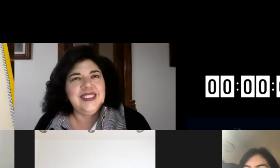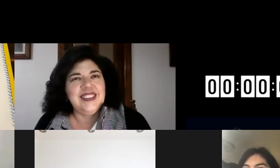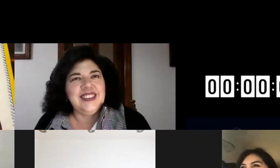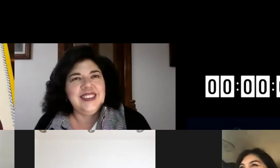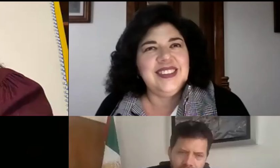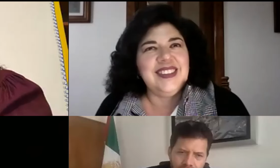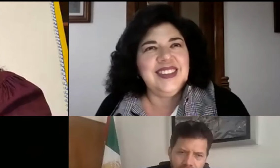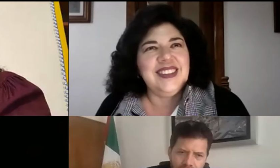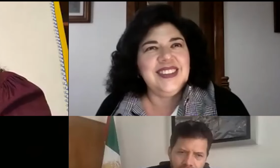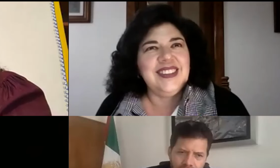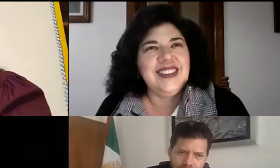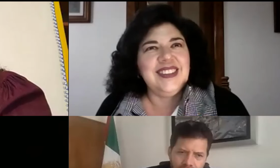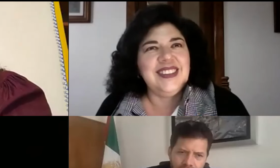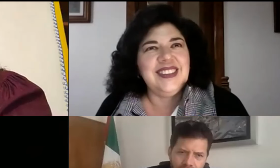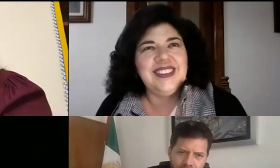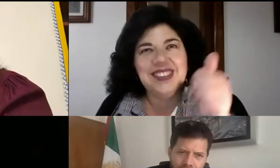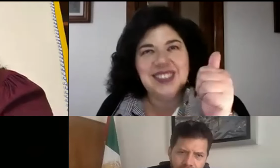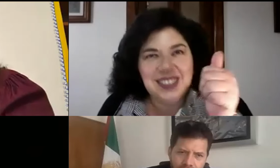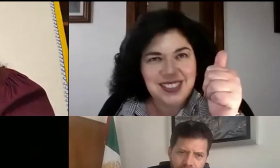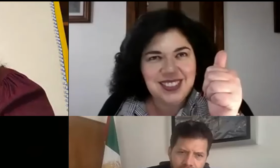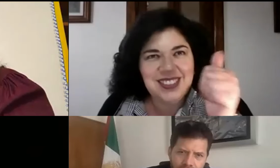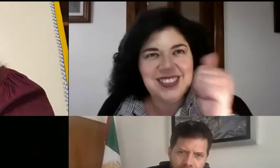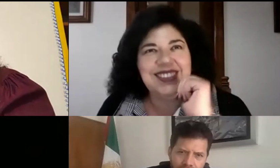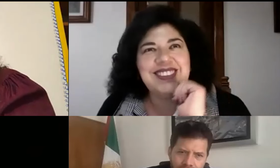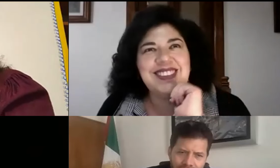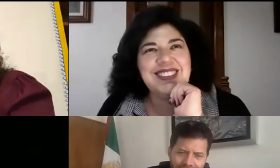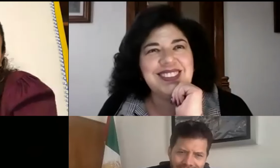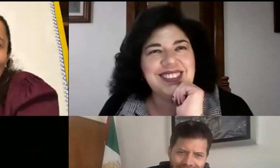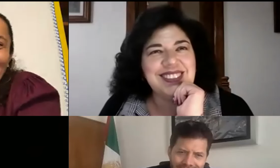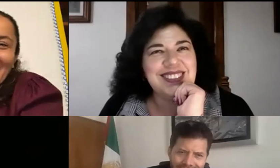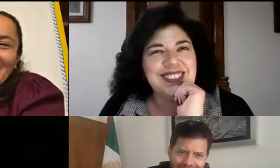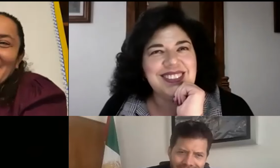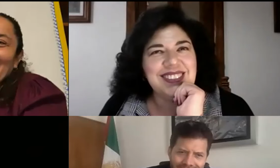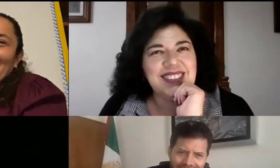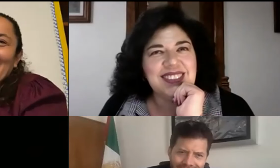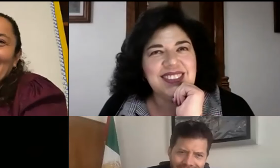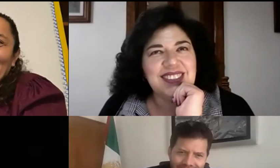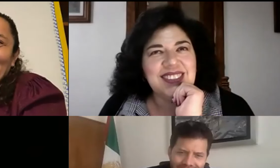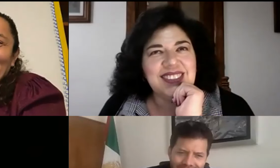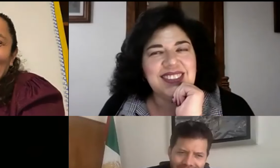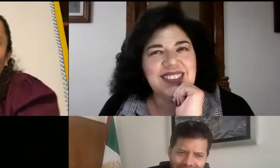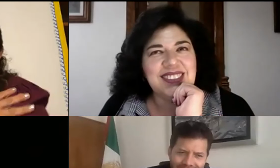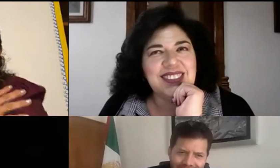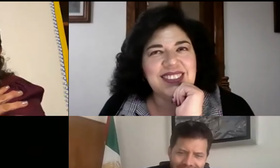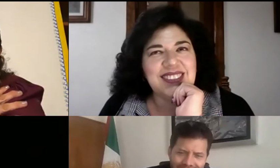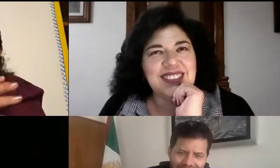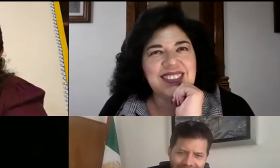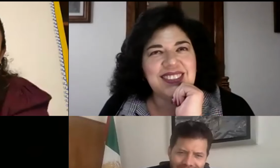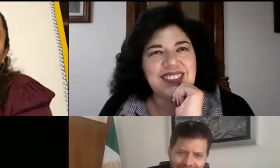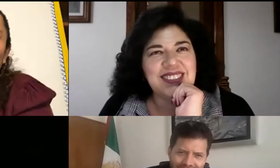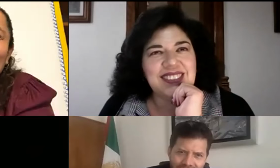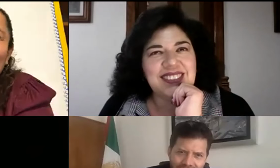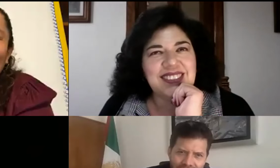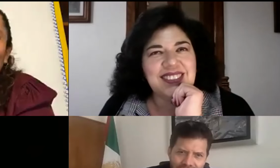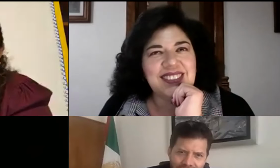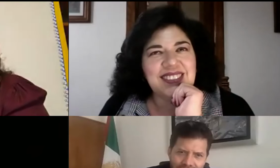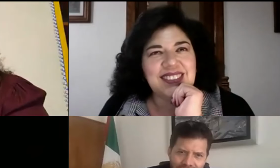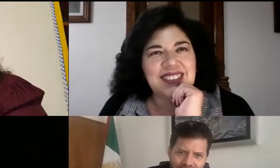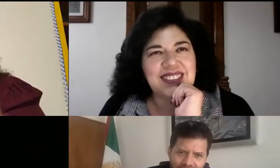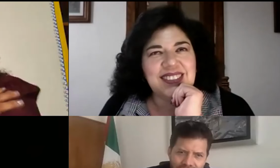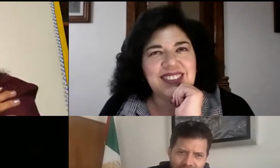vale. Dados a mi informe. Nos vemos Sí, vale, suerte. Un abrazo. Felicidades. Suerte, Valentina,